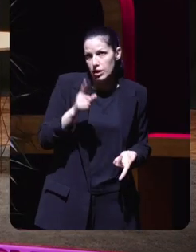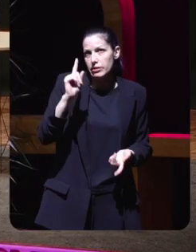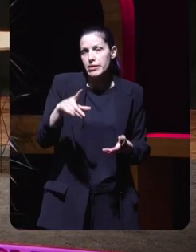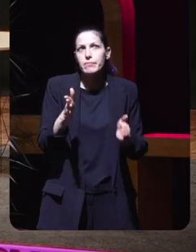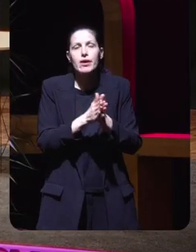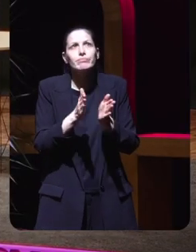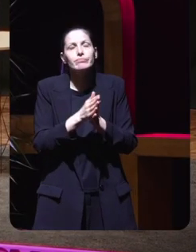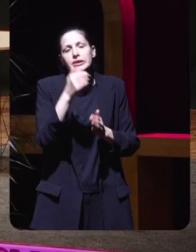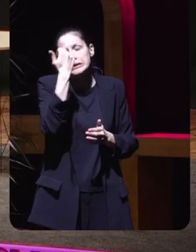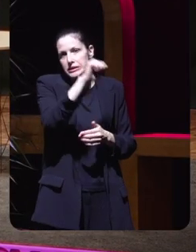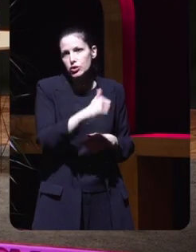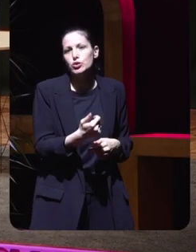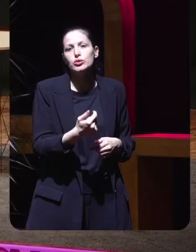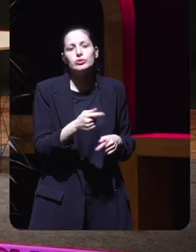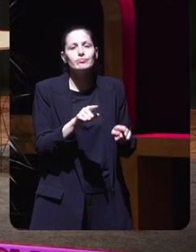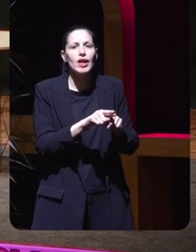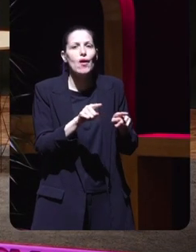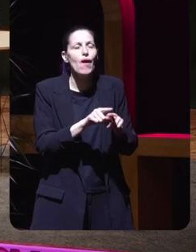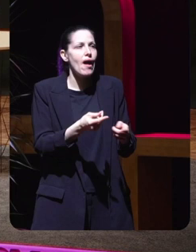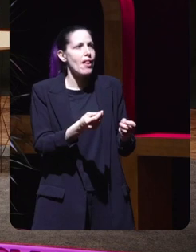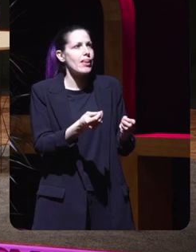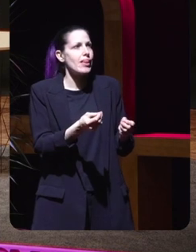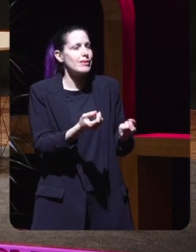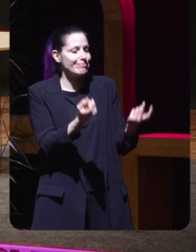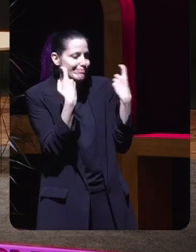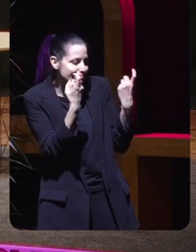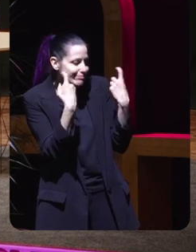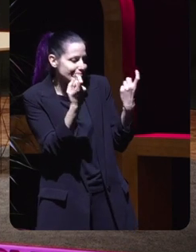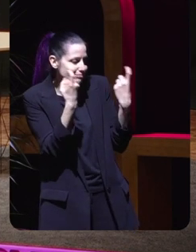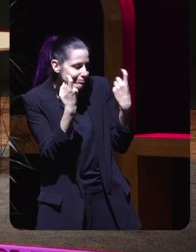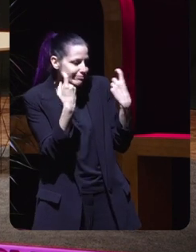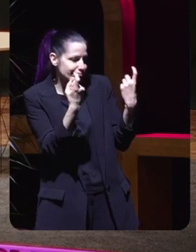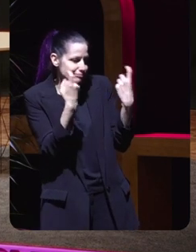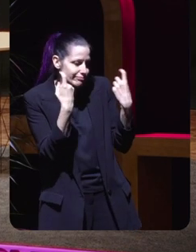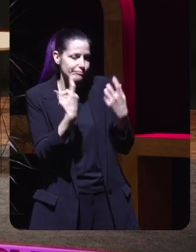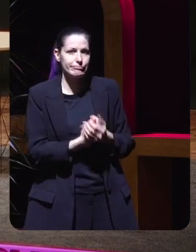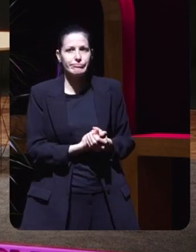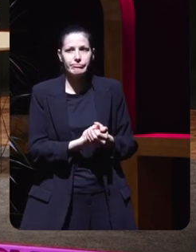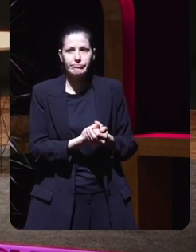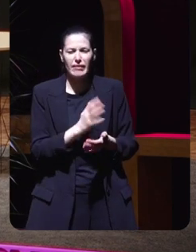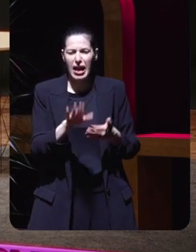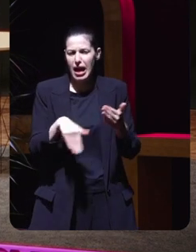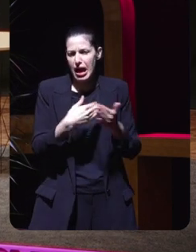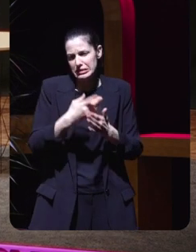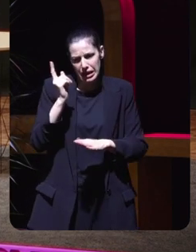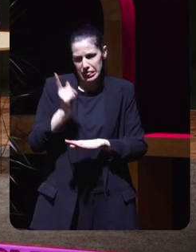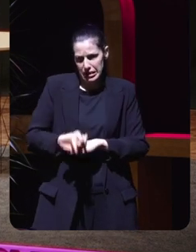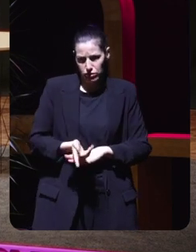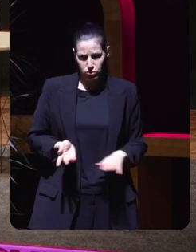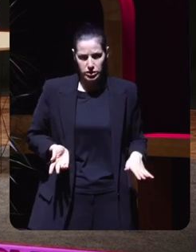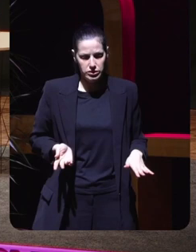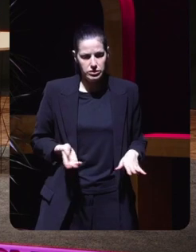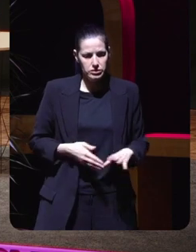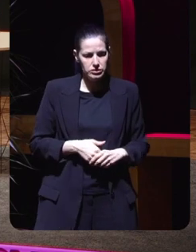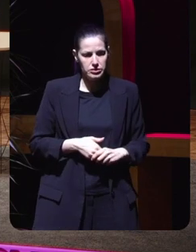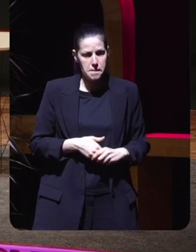muchas veces los compañeros No ningún Jefe se quiere que las mayores analistas aleccionannos a tus lectores que está